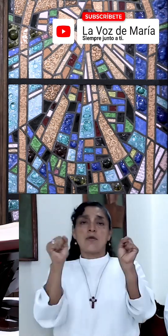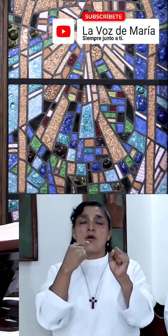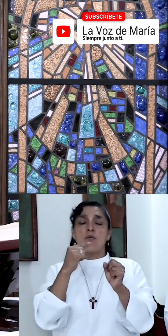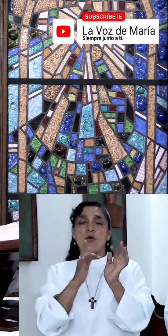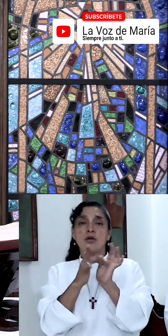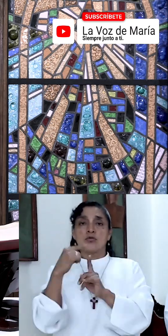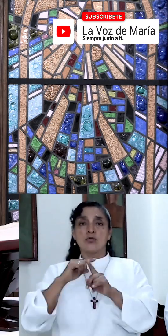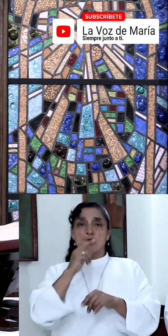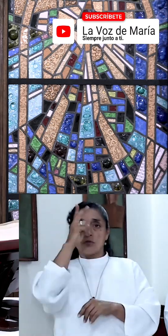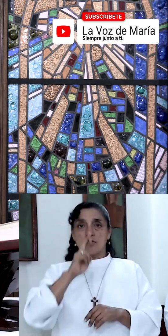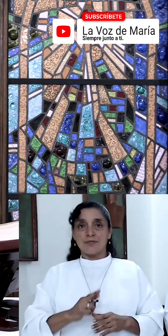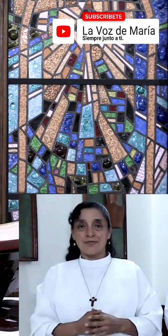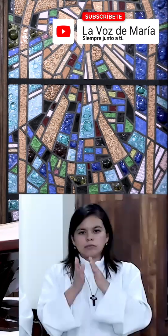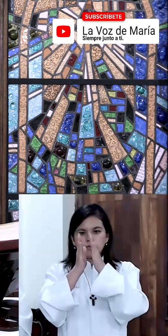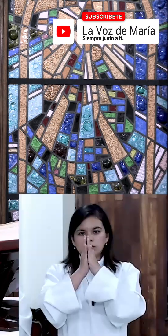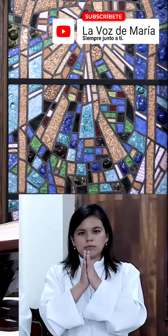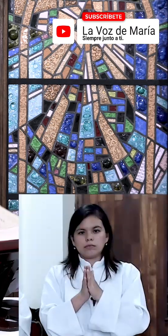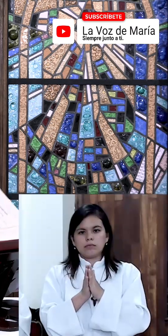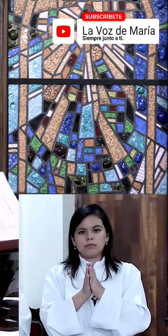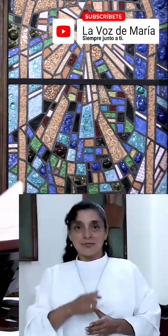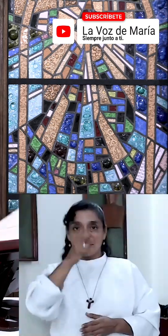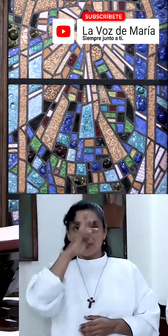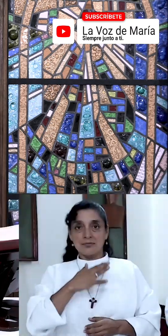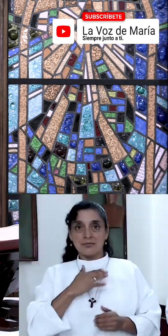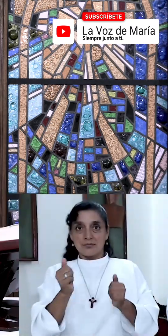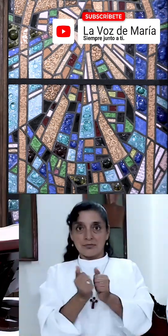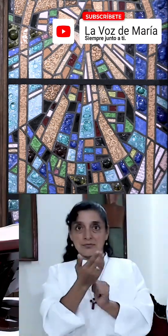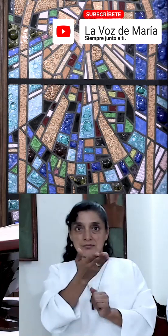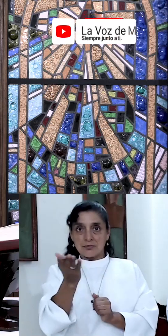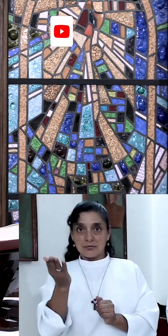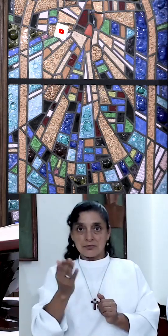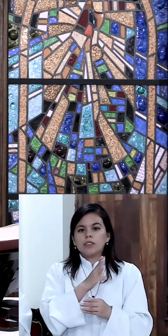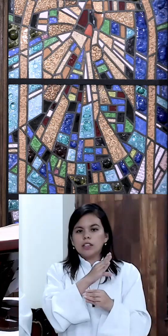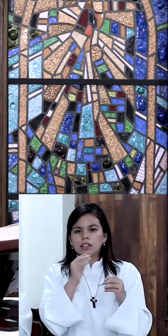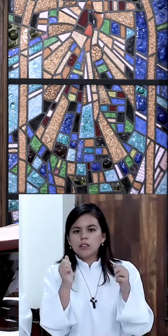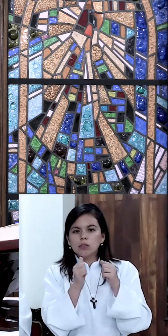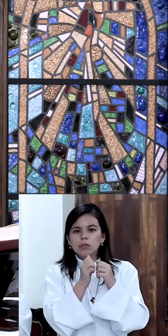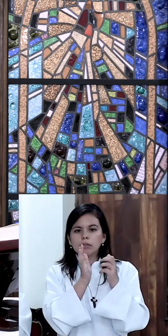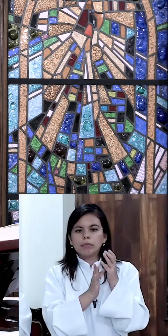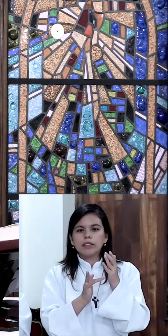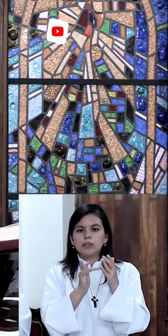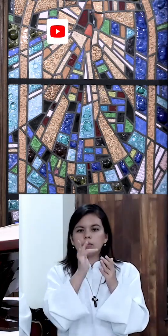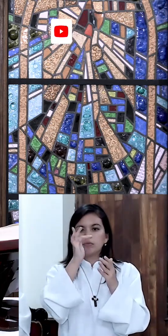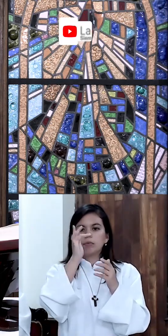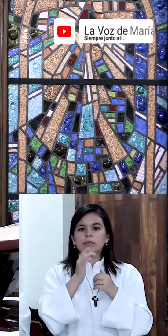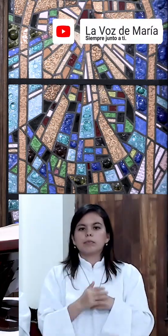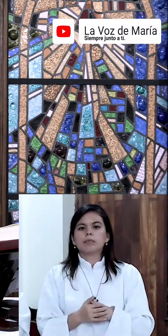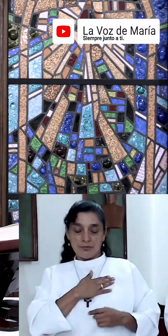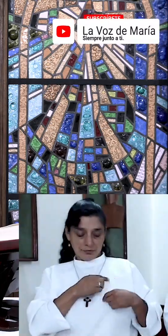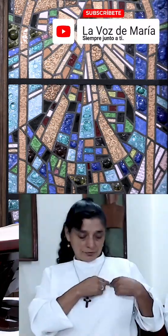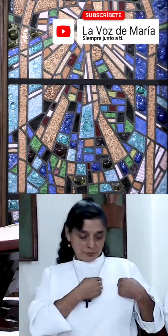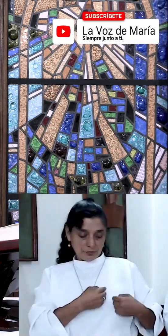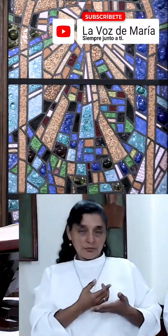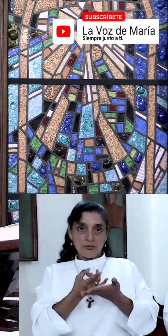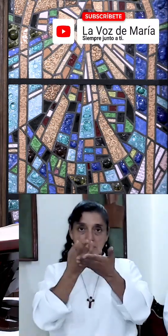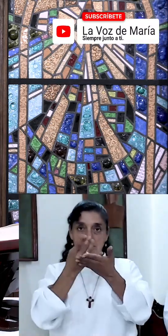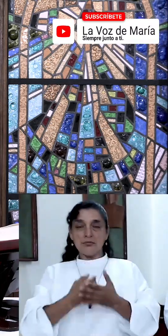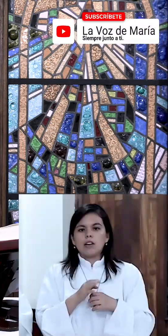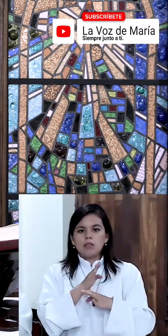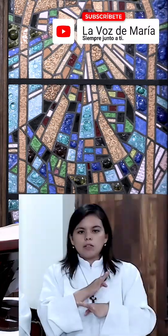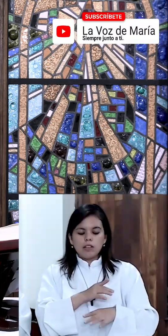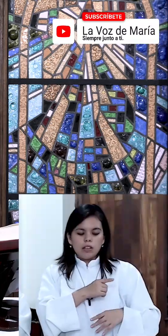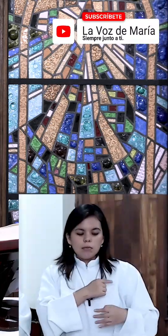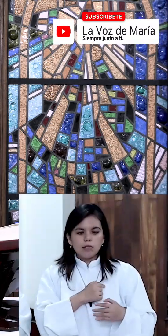Jesucristo nuestro Señor. Amén. El Señor esté con ustedes. Y con tu espíritu. Levantemos el